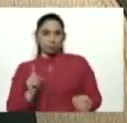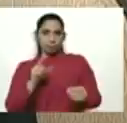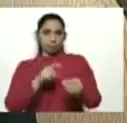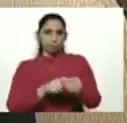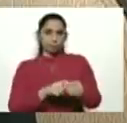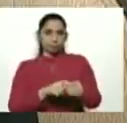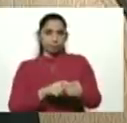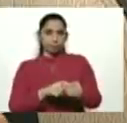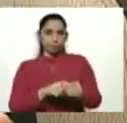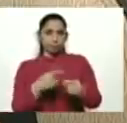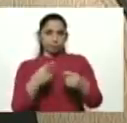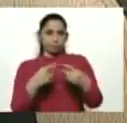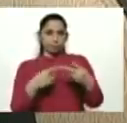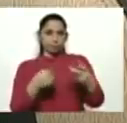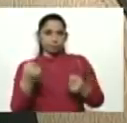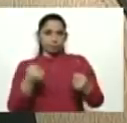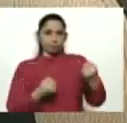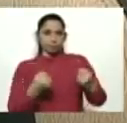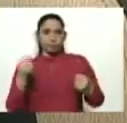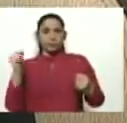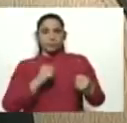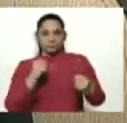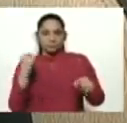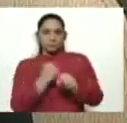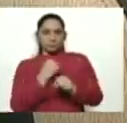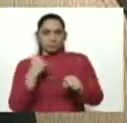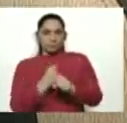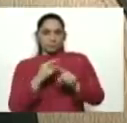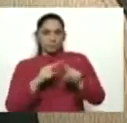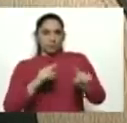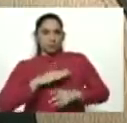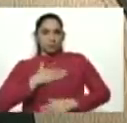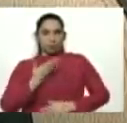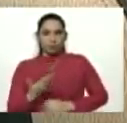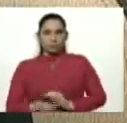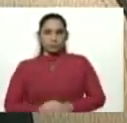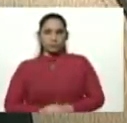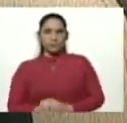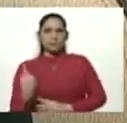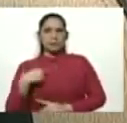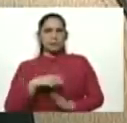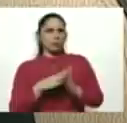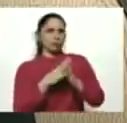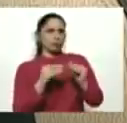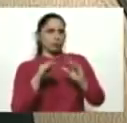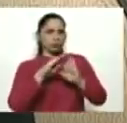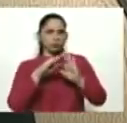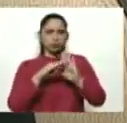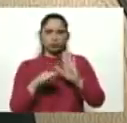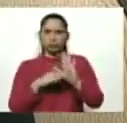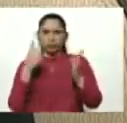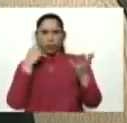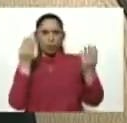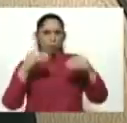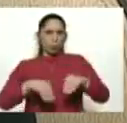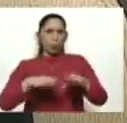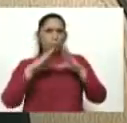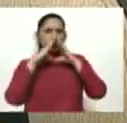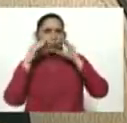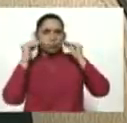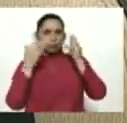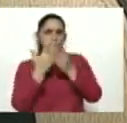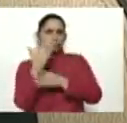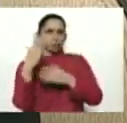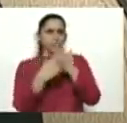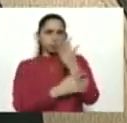de autoparte, sí está trabajando para poder tener todos los protocolos, el tapabocas, los